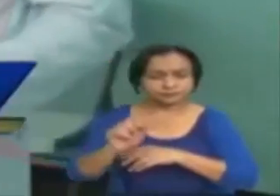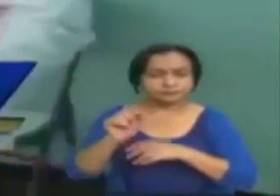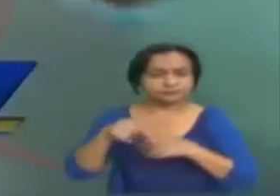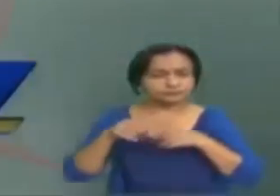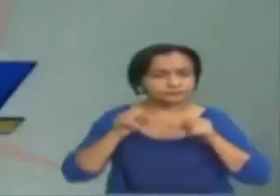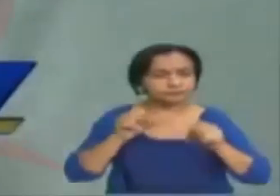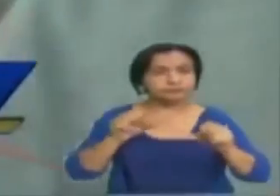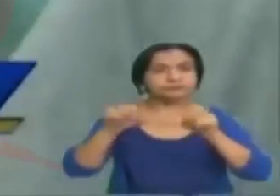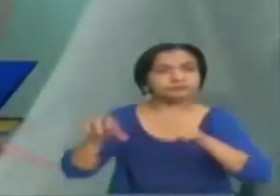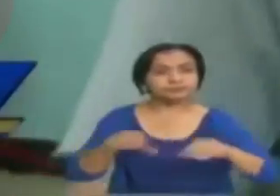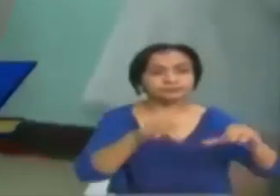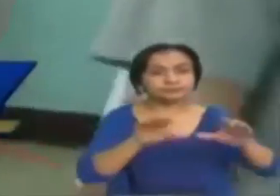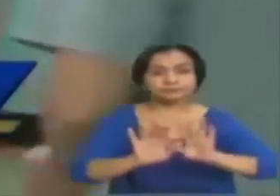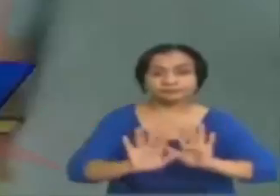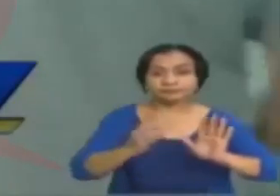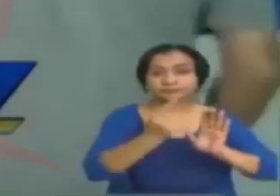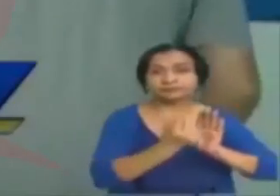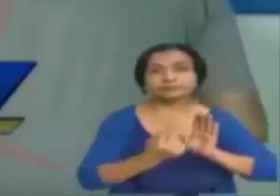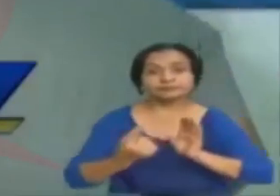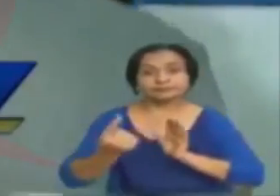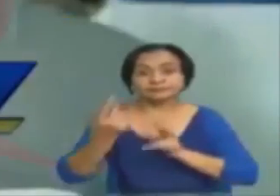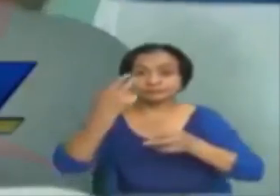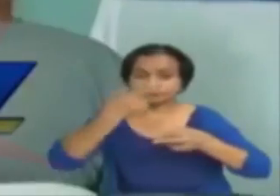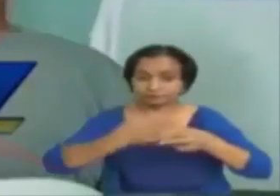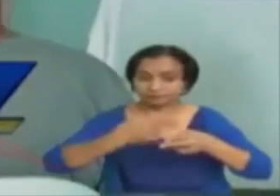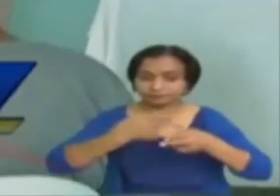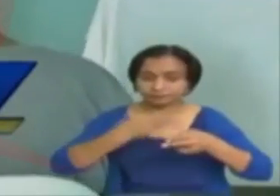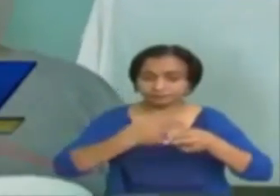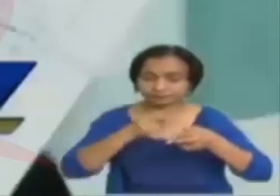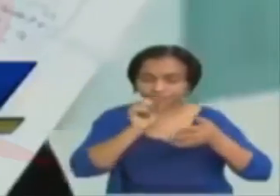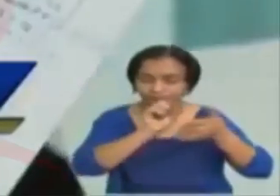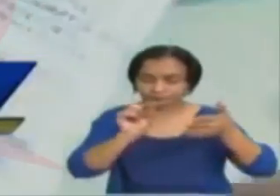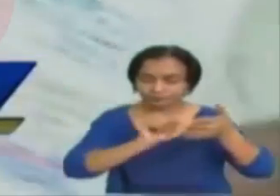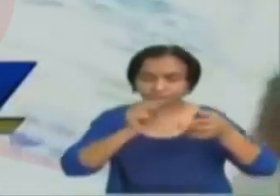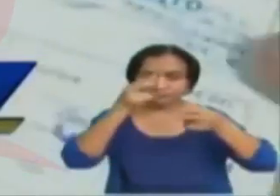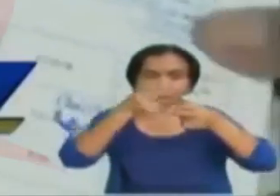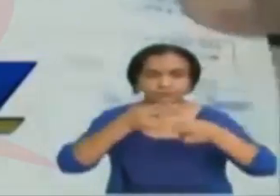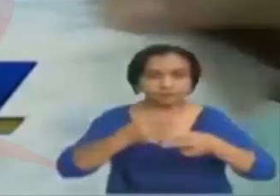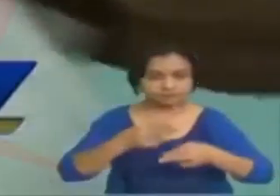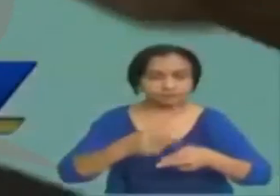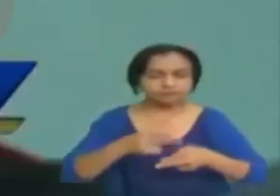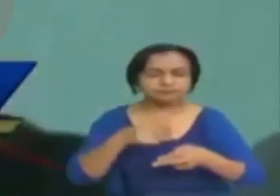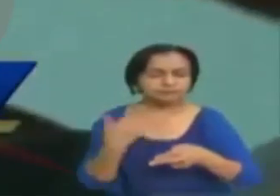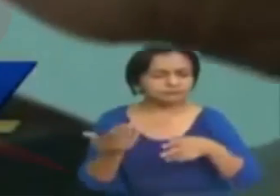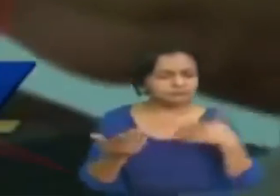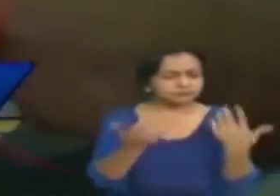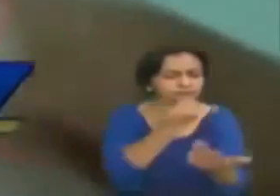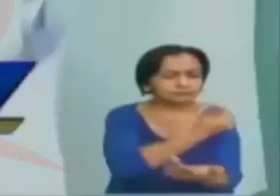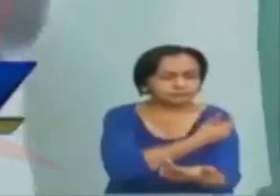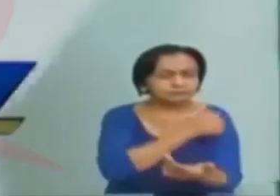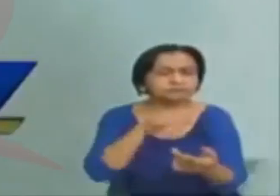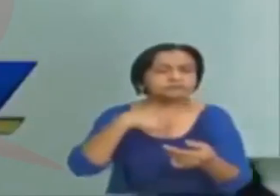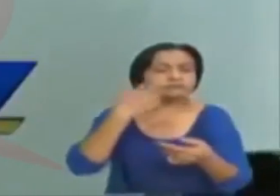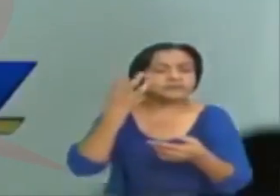1 de la tarde, a las 7, en Santa María, a la 1 en Macuelizo, Centro de Salud Vicente Godoy, primera